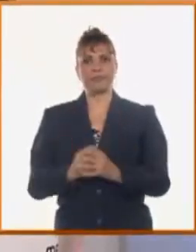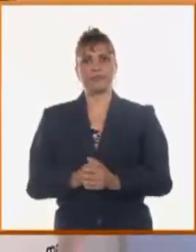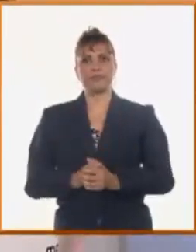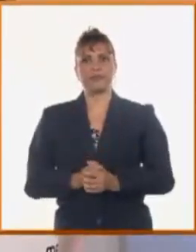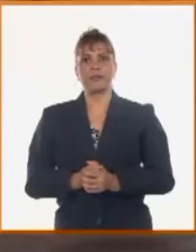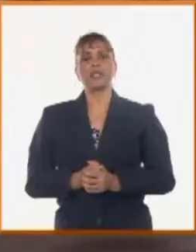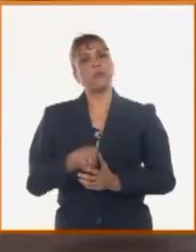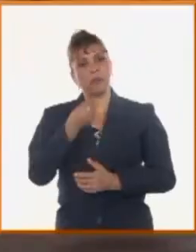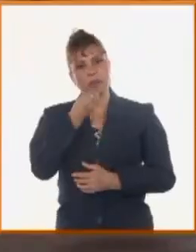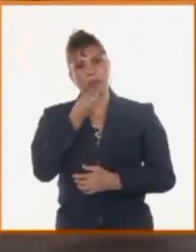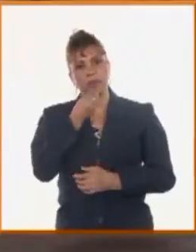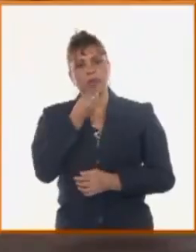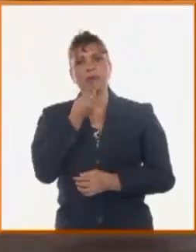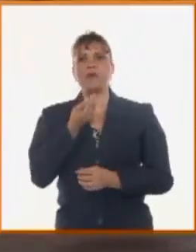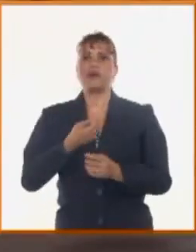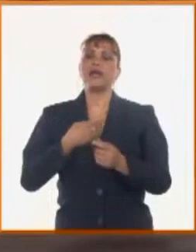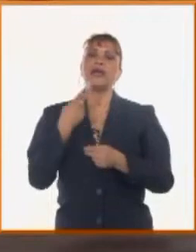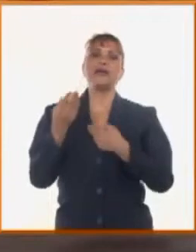podemos